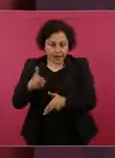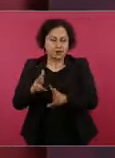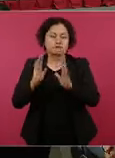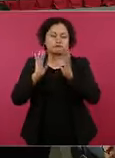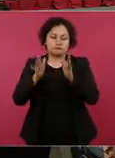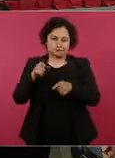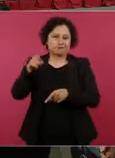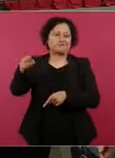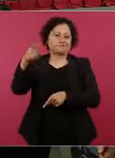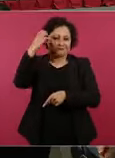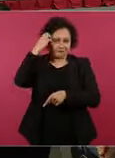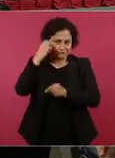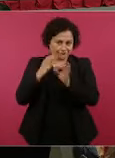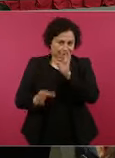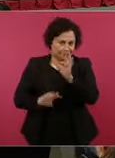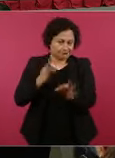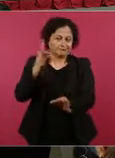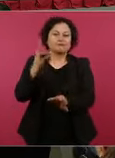instalaciones